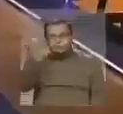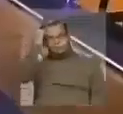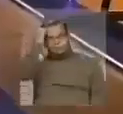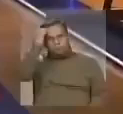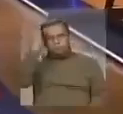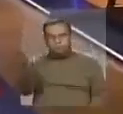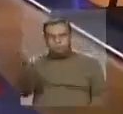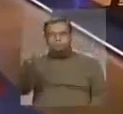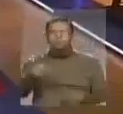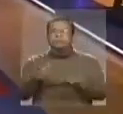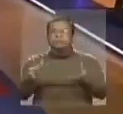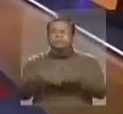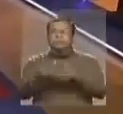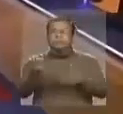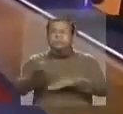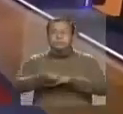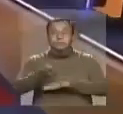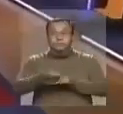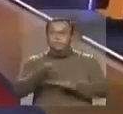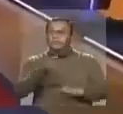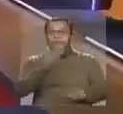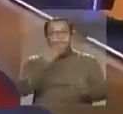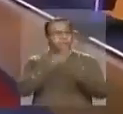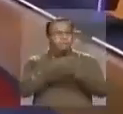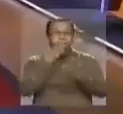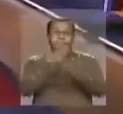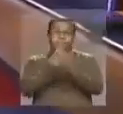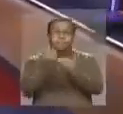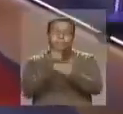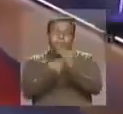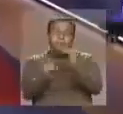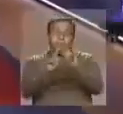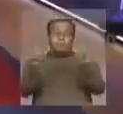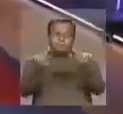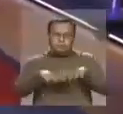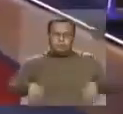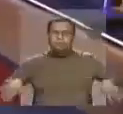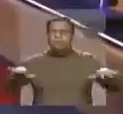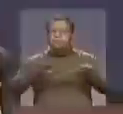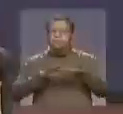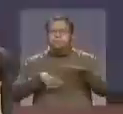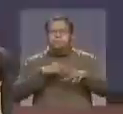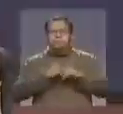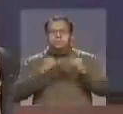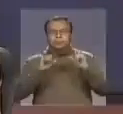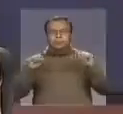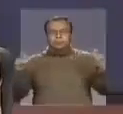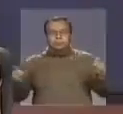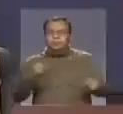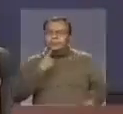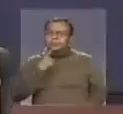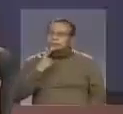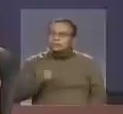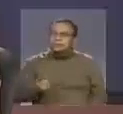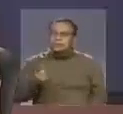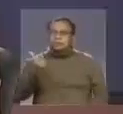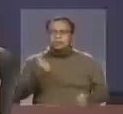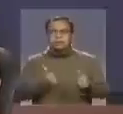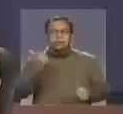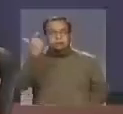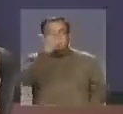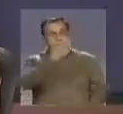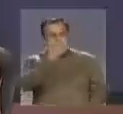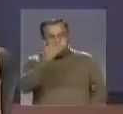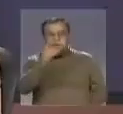favor. Muchísimas gracias. Yo aprovecho para agradecer la invitación a este espacio y también para decir que las mujeres